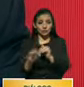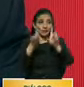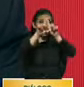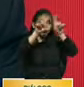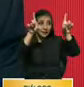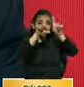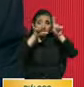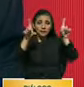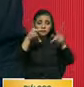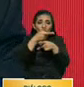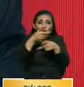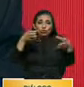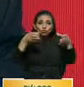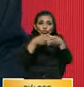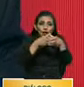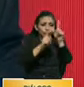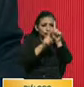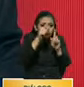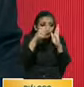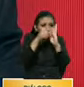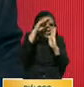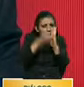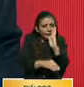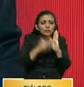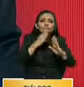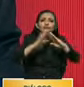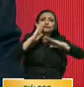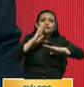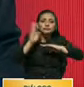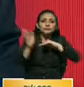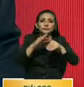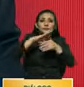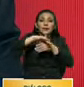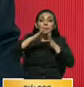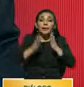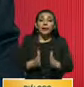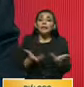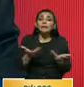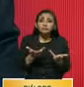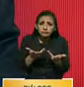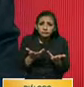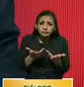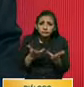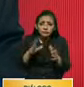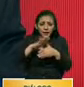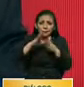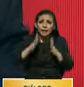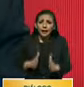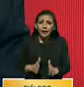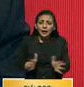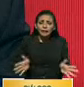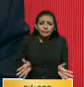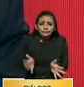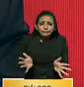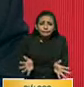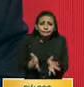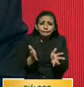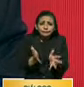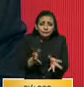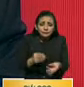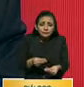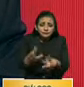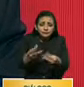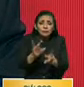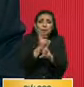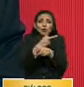de hacer el Consejo Consultivo Tributario. Las embajadas tienen que convertirse en los principales promotores de la